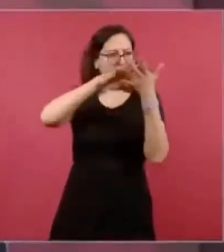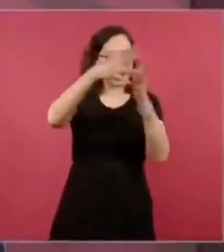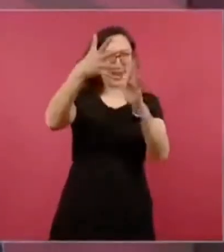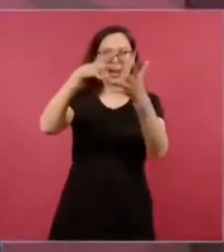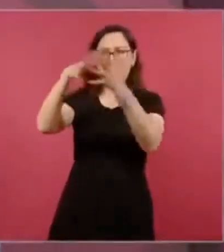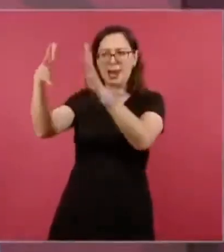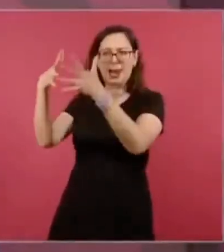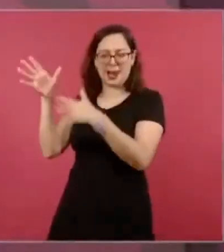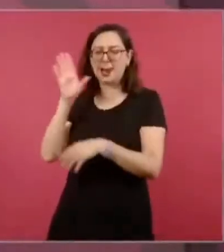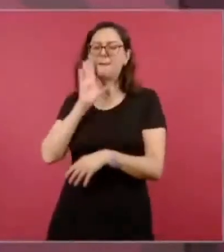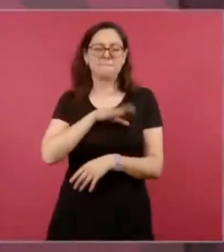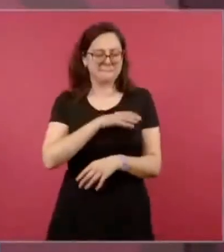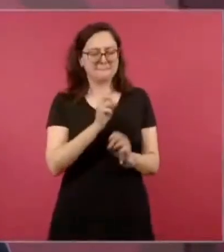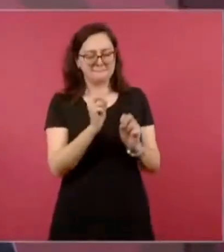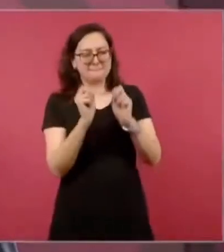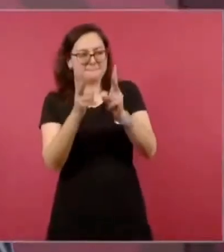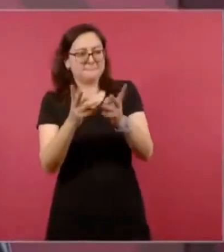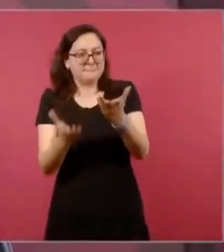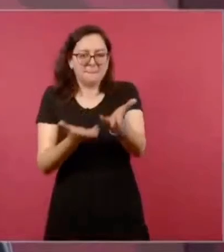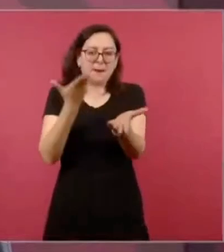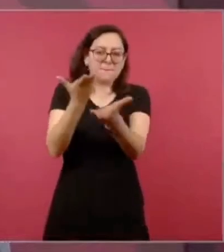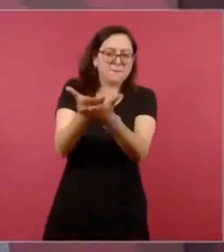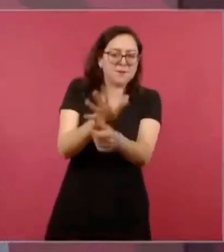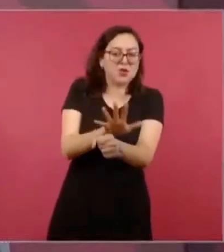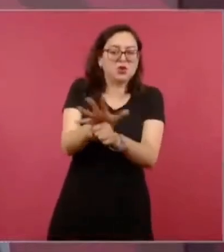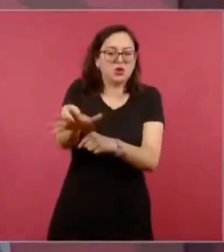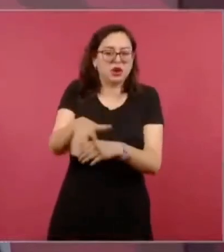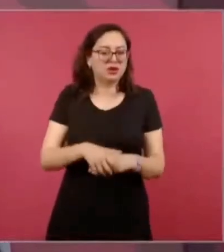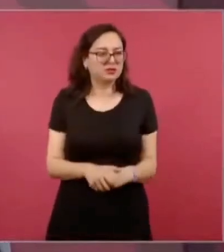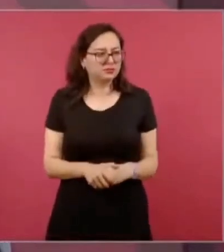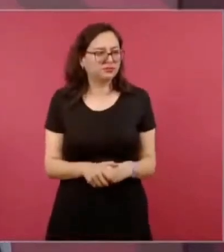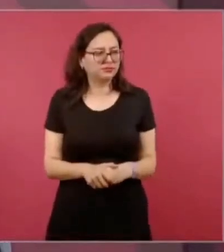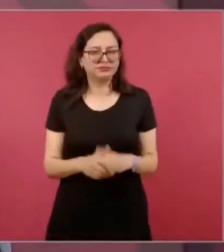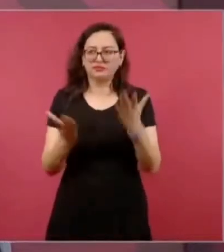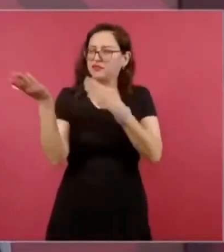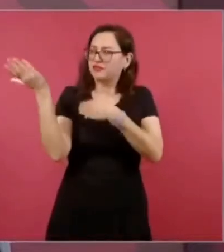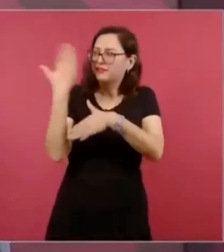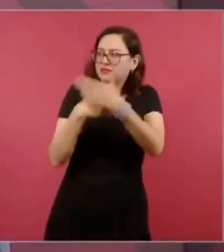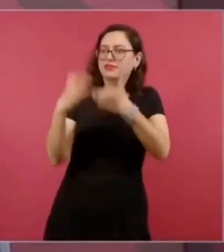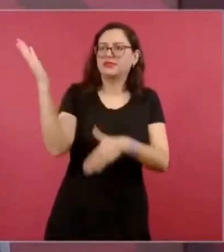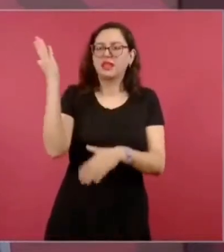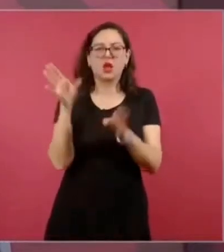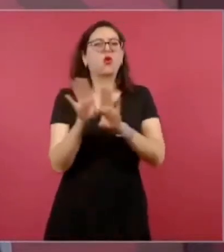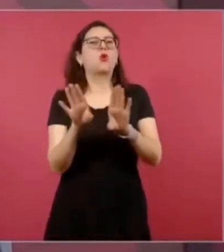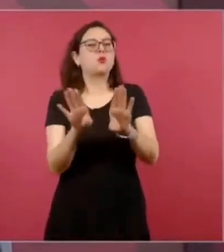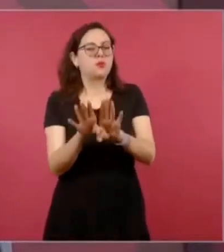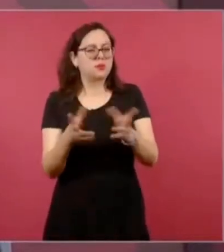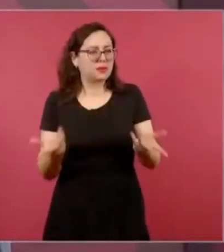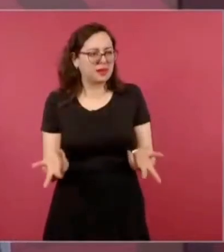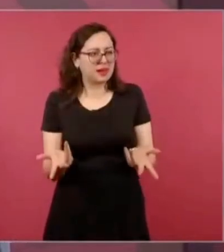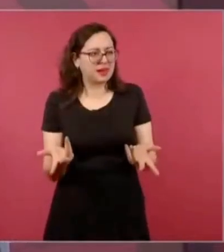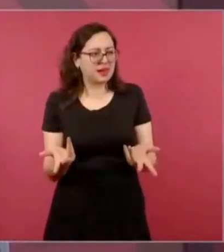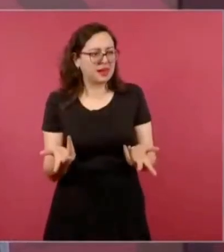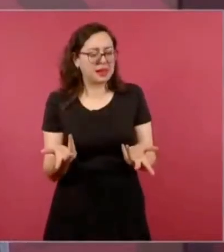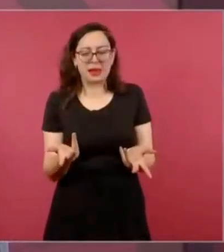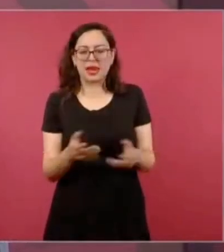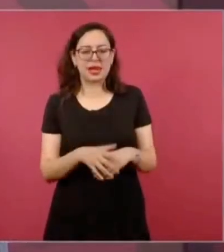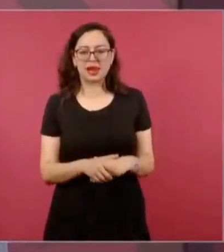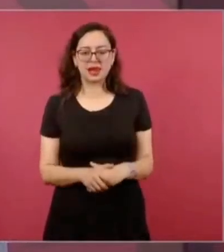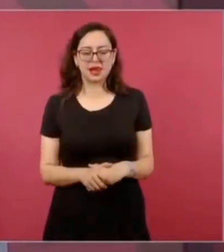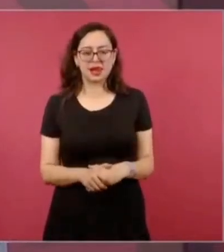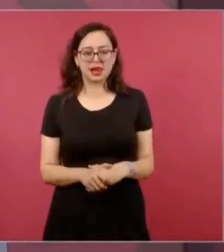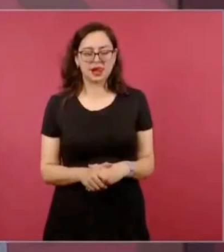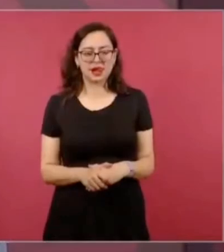México adelante y a su pueblo.